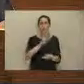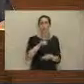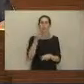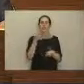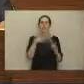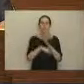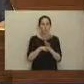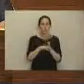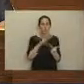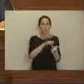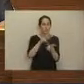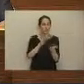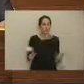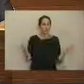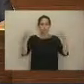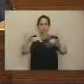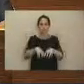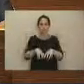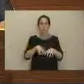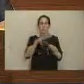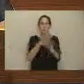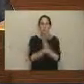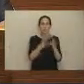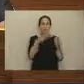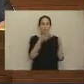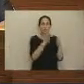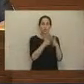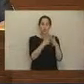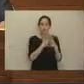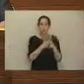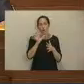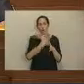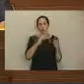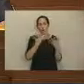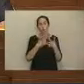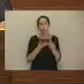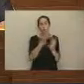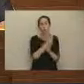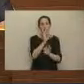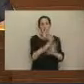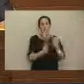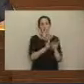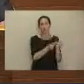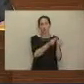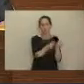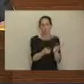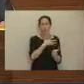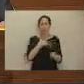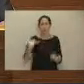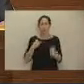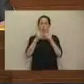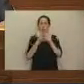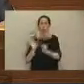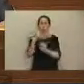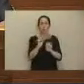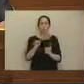recursos ya existentes en el área, con la consiguiente desaparición de su estructura o de su función y organización. ¿Se pretende cerrar el hogar protegido de